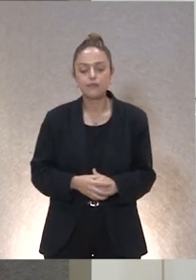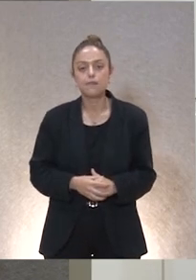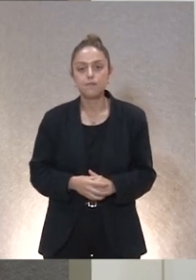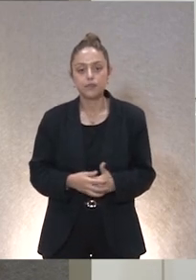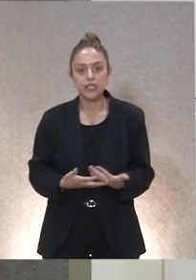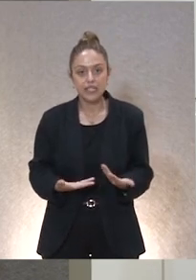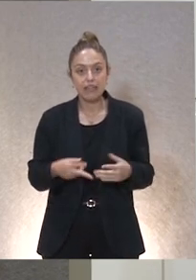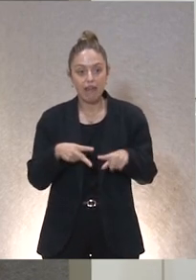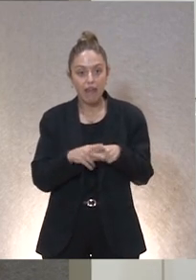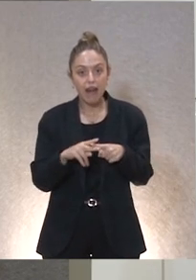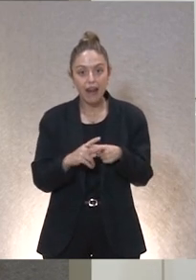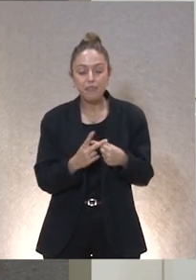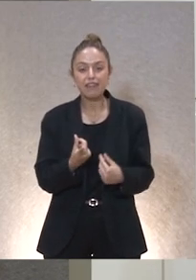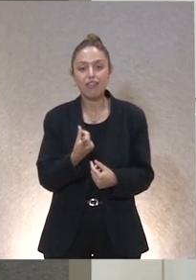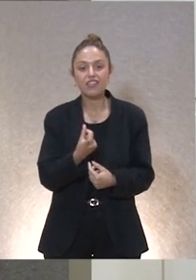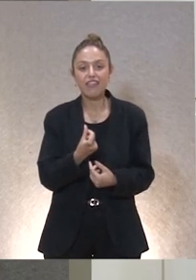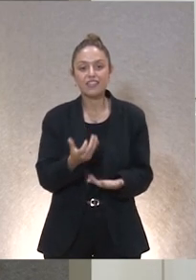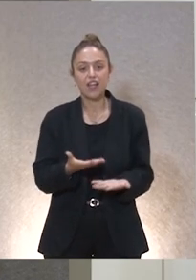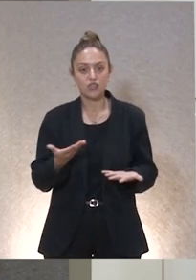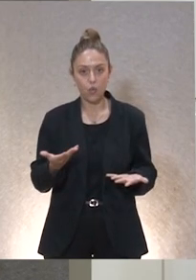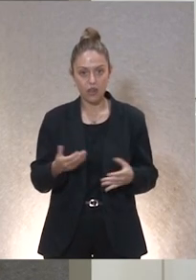herramientas necesitarían no